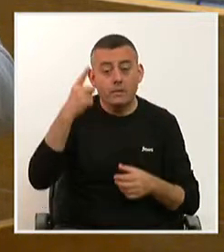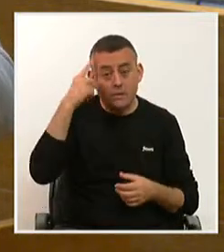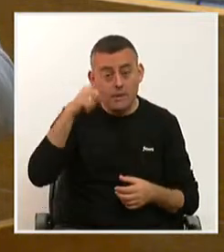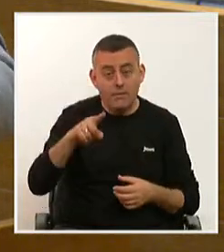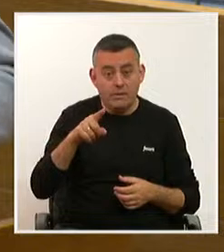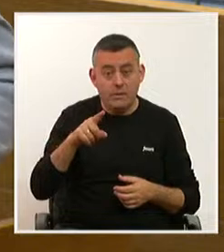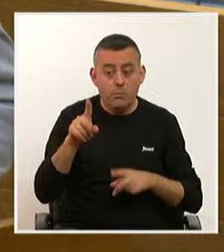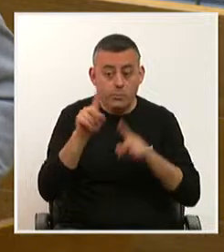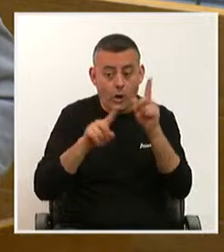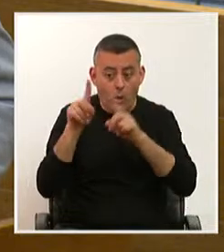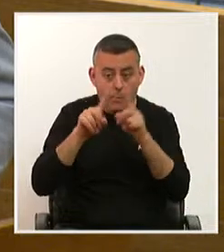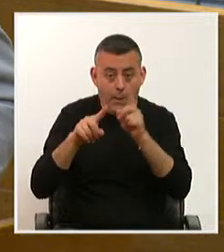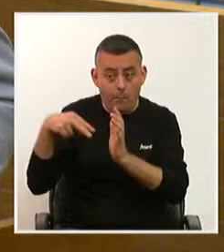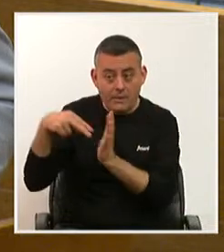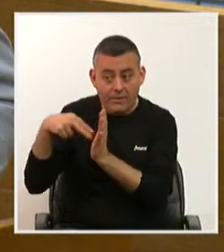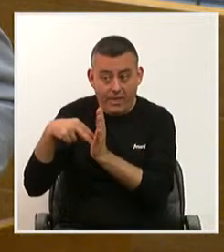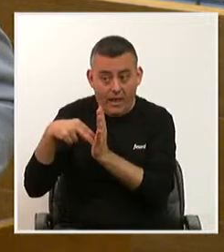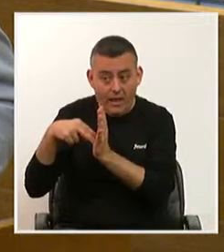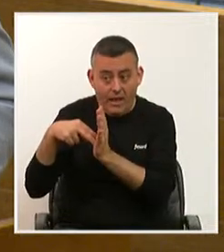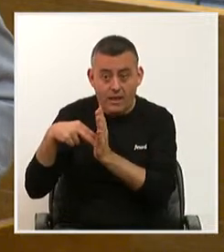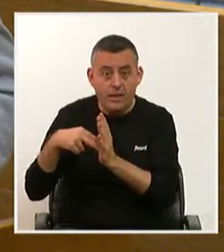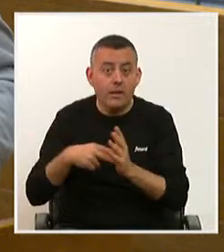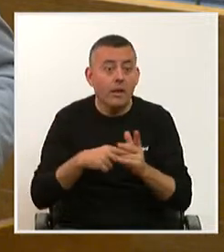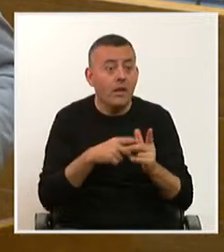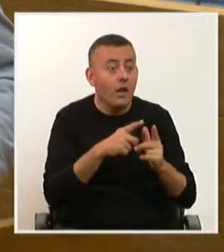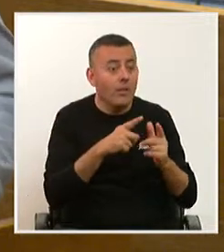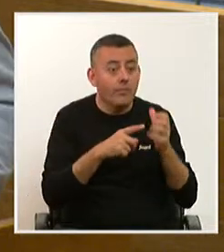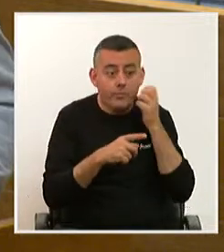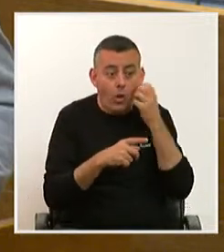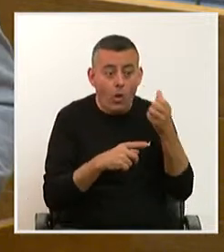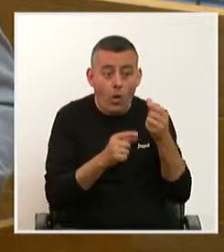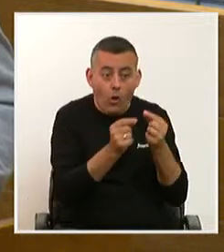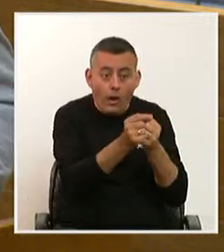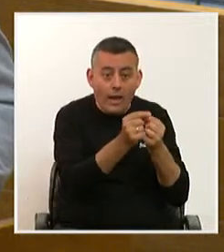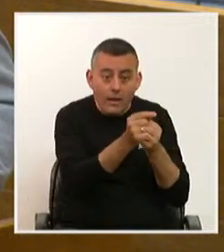doble que online